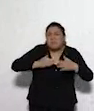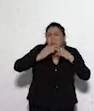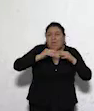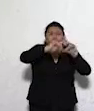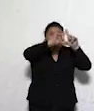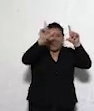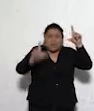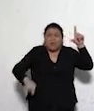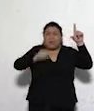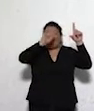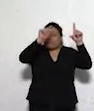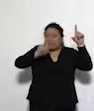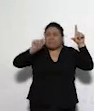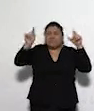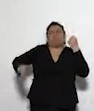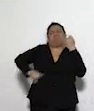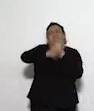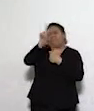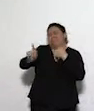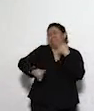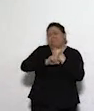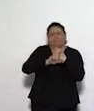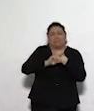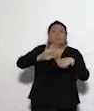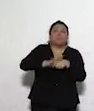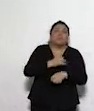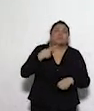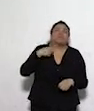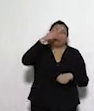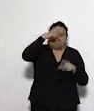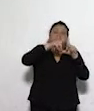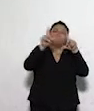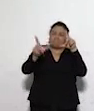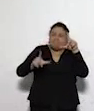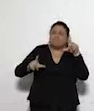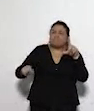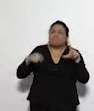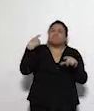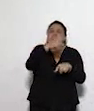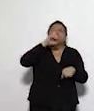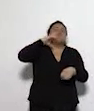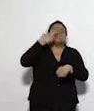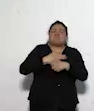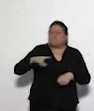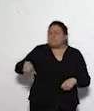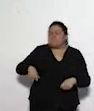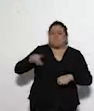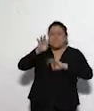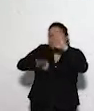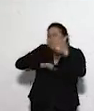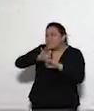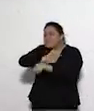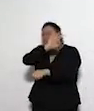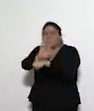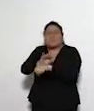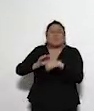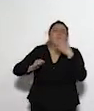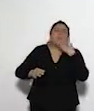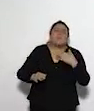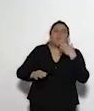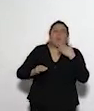país, es una expresión clara de que el Estado mexicano ha fracasado en su función básica de procurar la protección de la